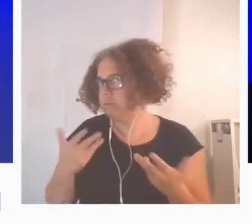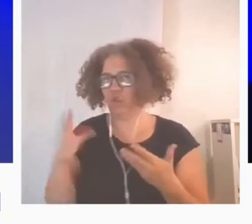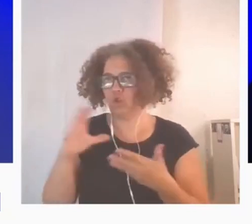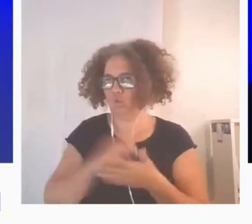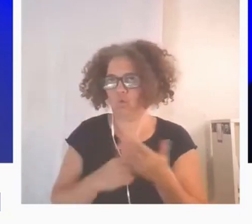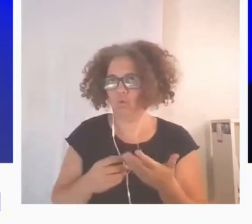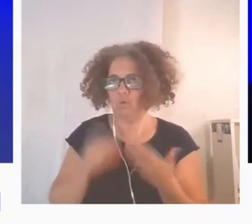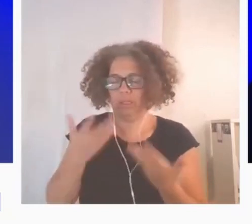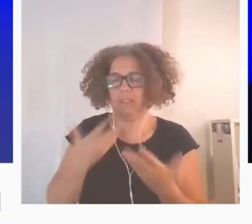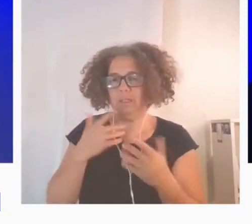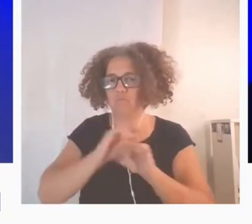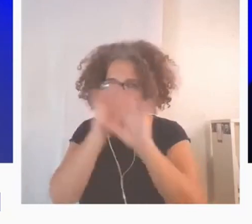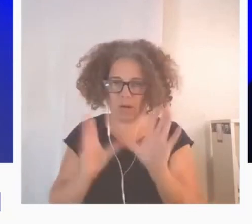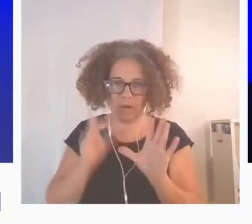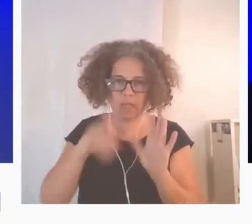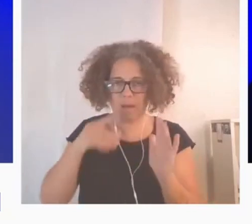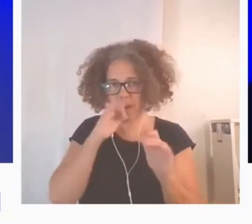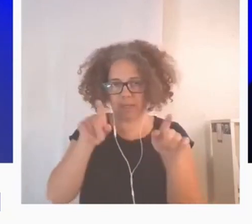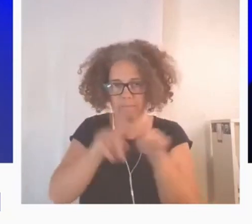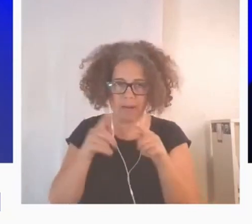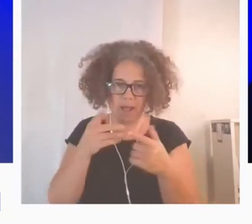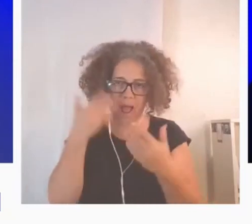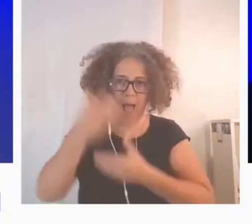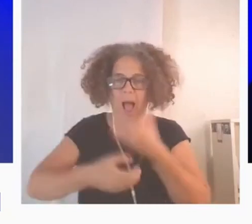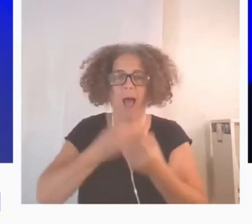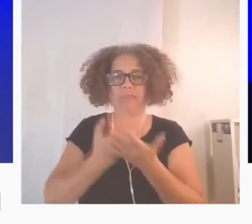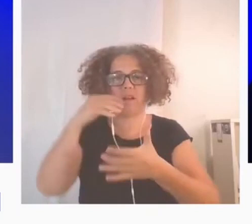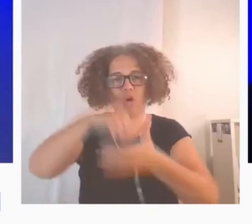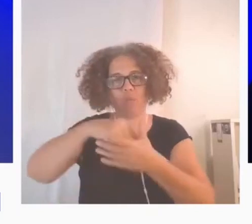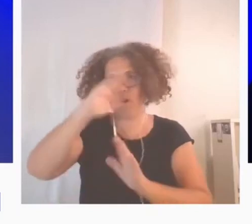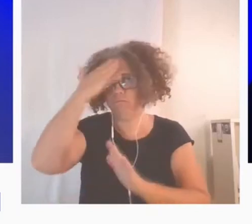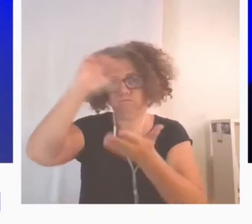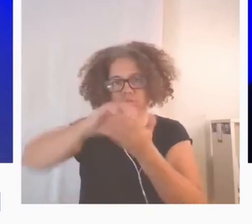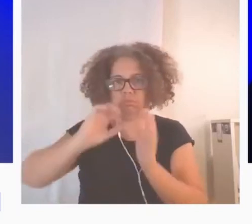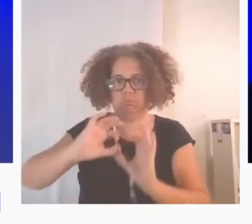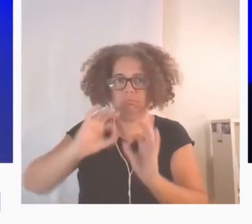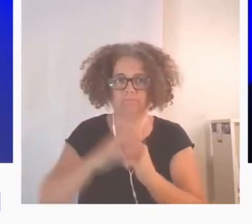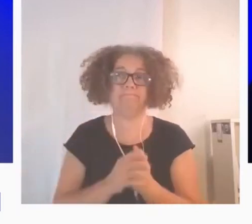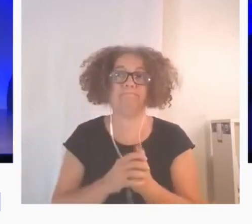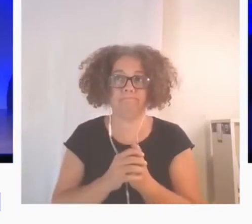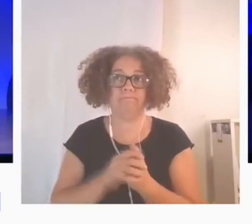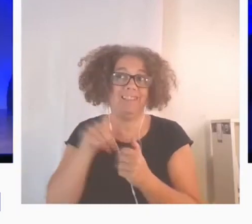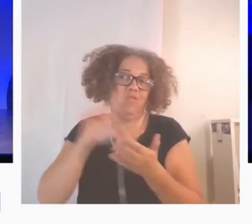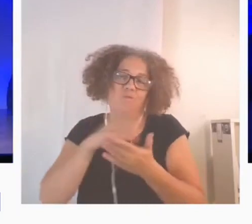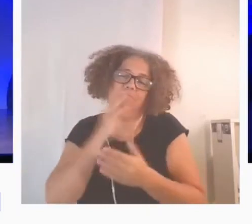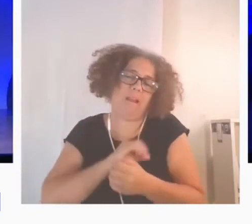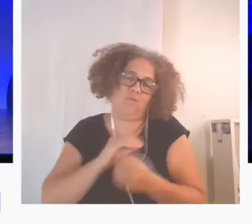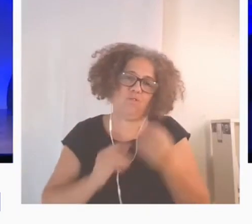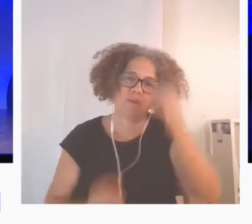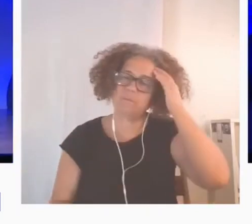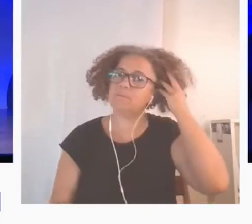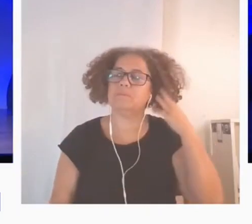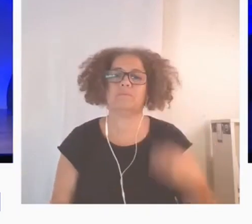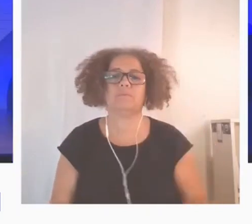está claro que a donde se dirigen es a ser el epicentro nacional seguro. Además, tienen allí una ciudad estupenda. Era precisamente